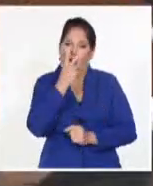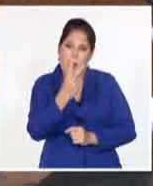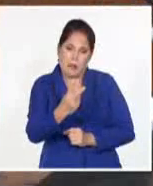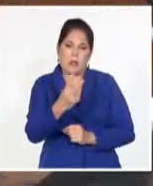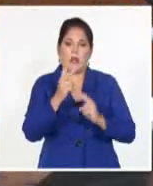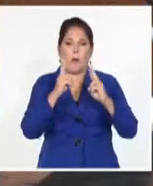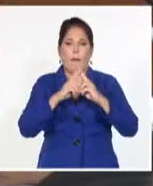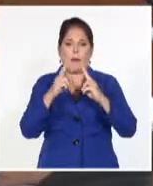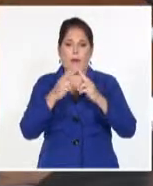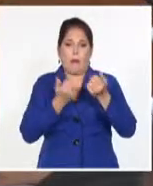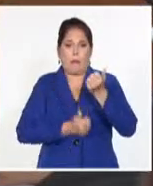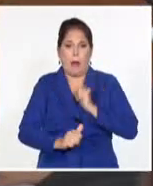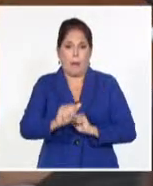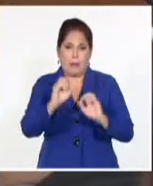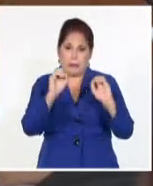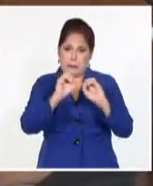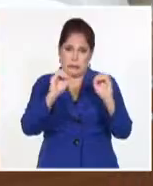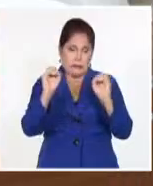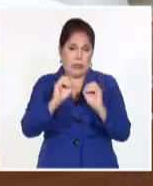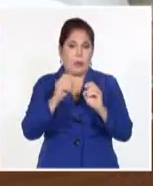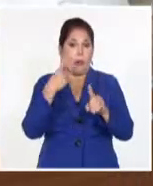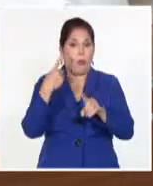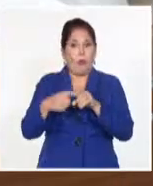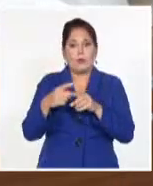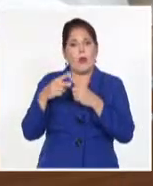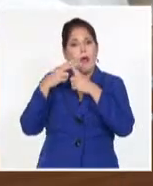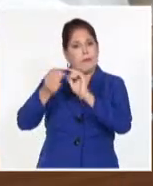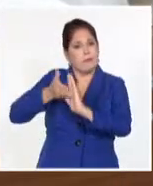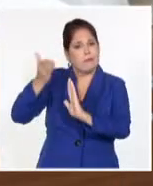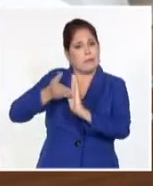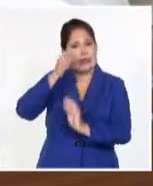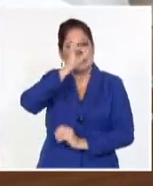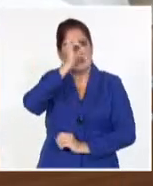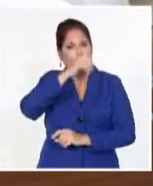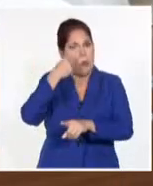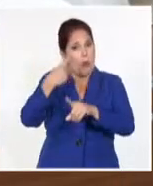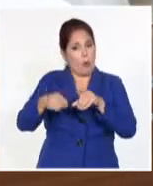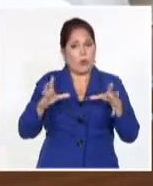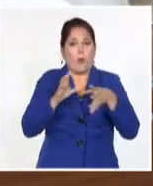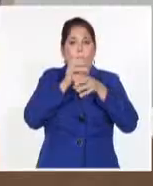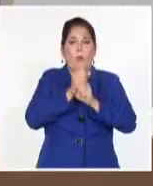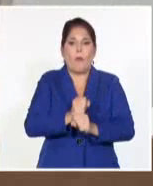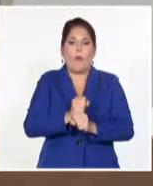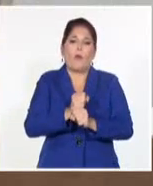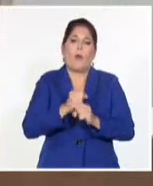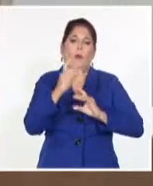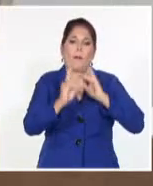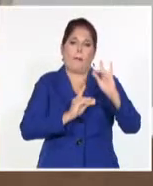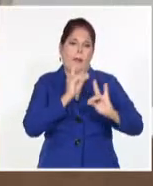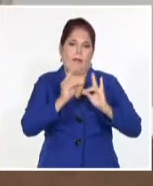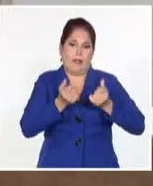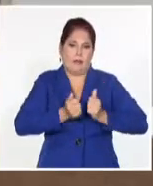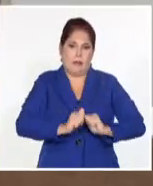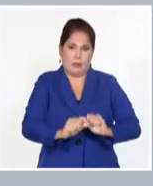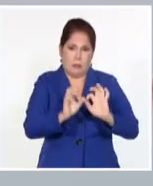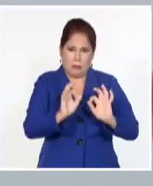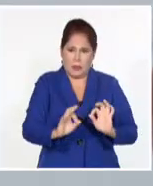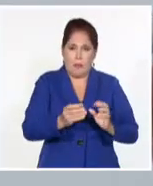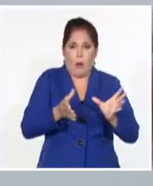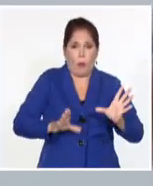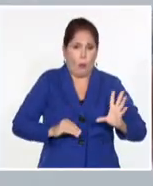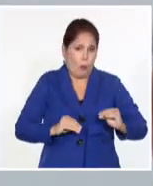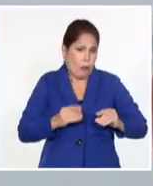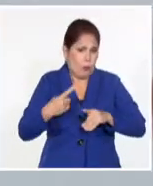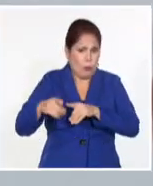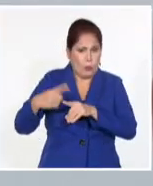pareja infértil, la reparación de círculos infantiles y la entrega de módulos de canastilla. Al detallar la propuesta de plan